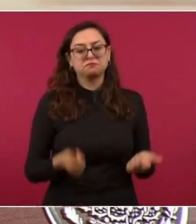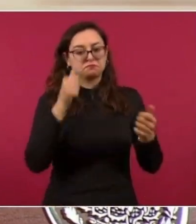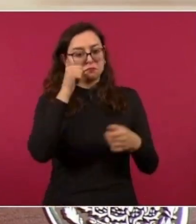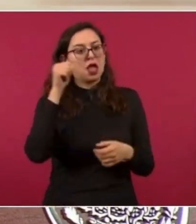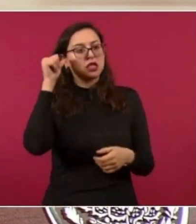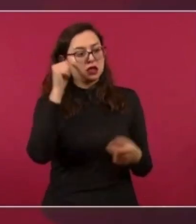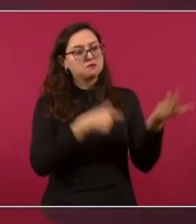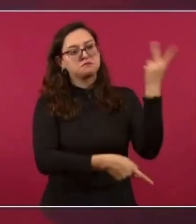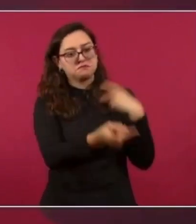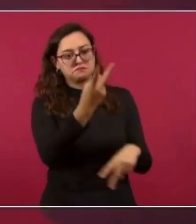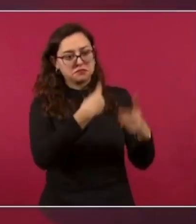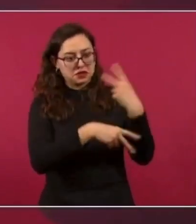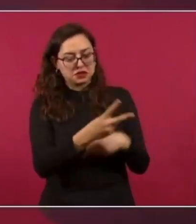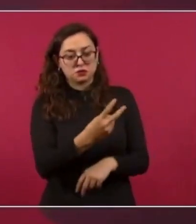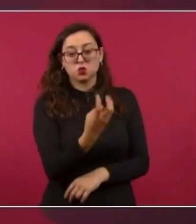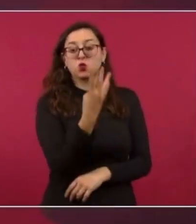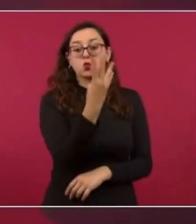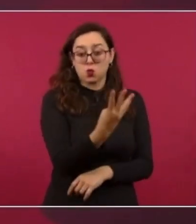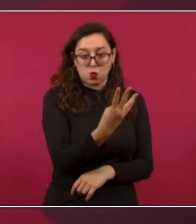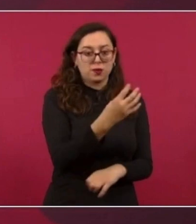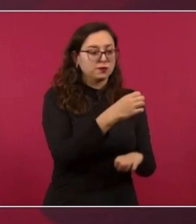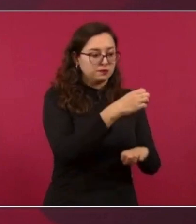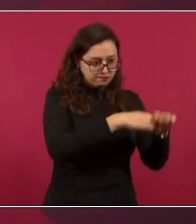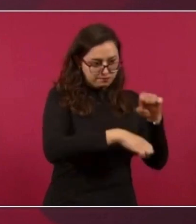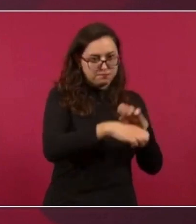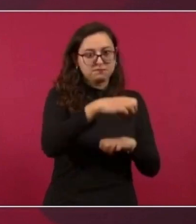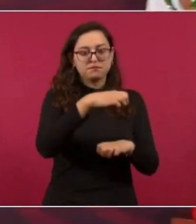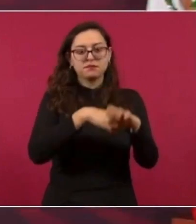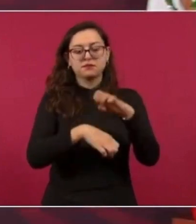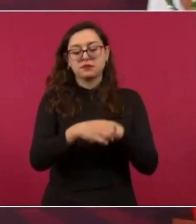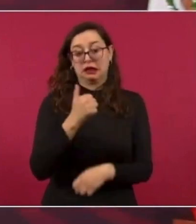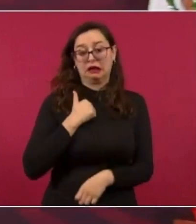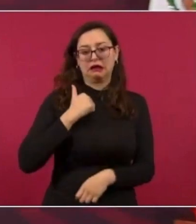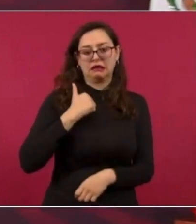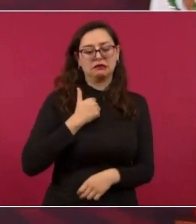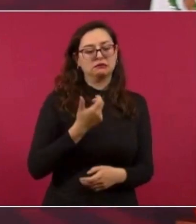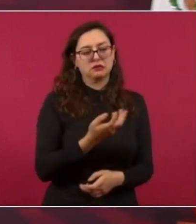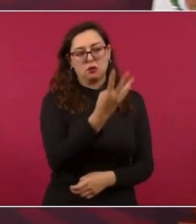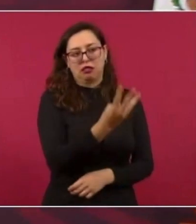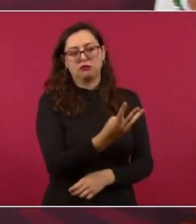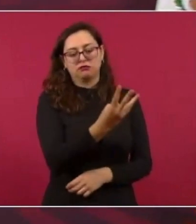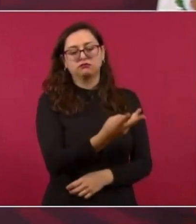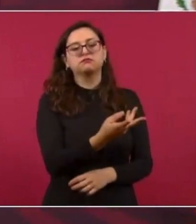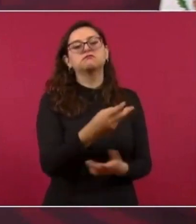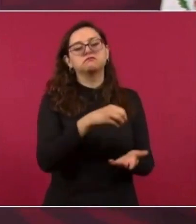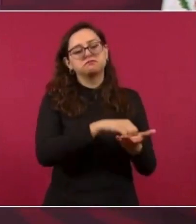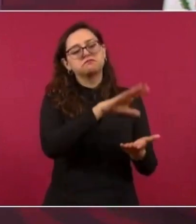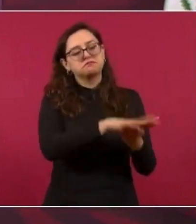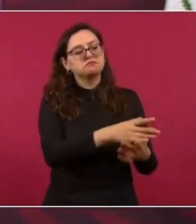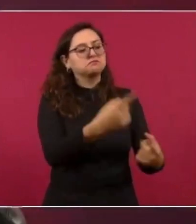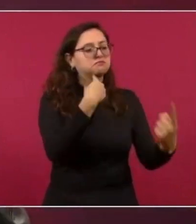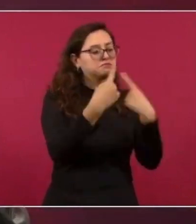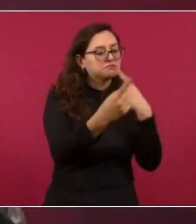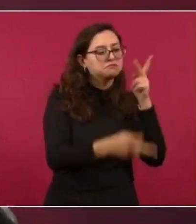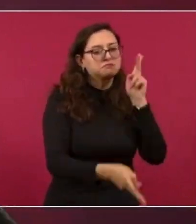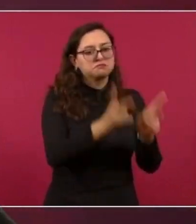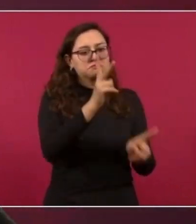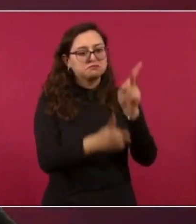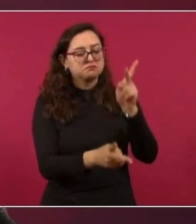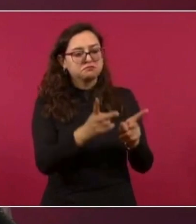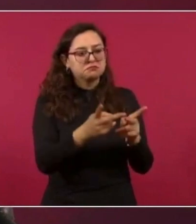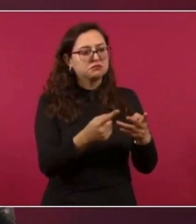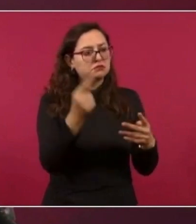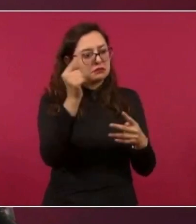atendimos a 4 empresas canadienses y resolvimos los 4